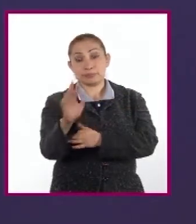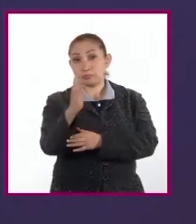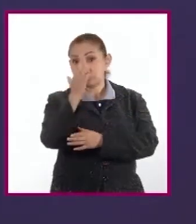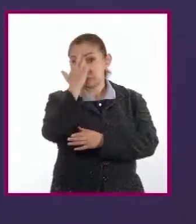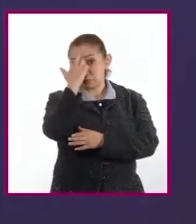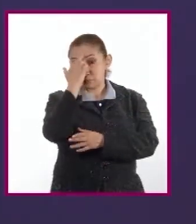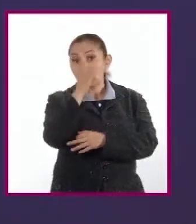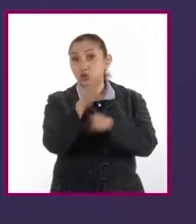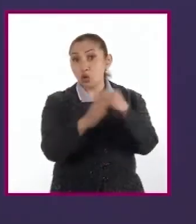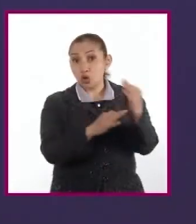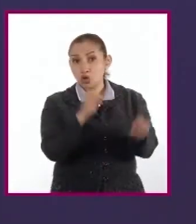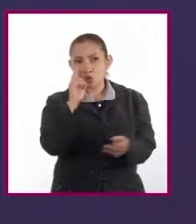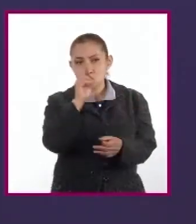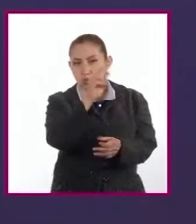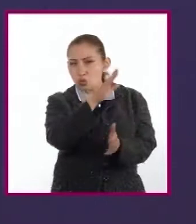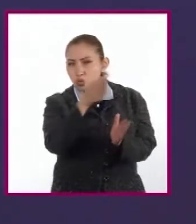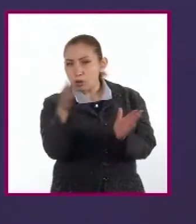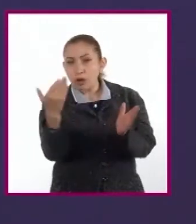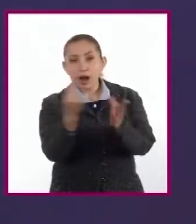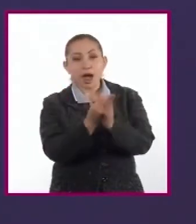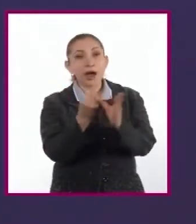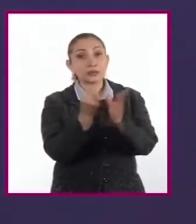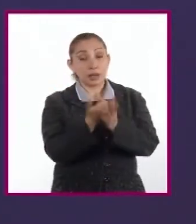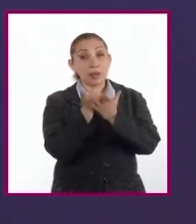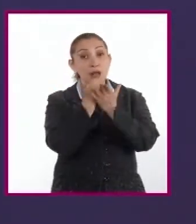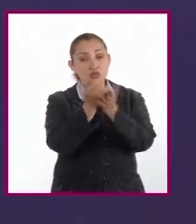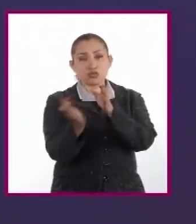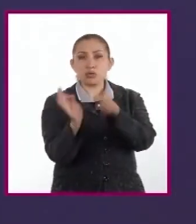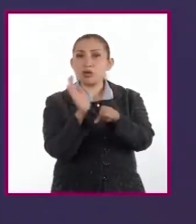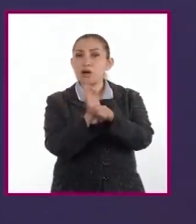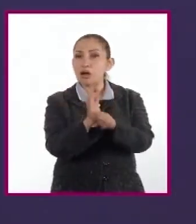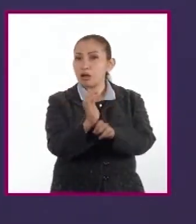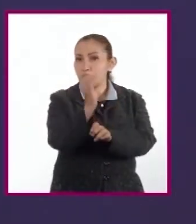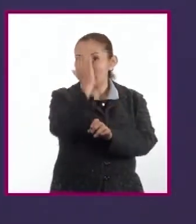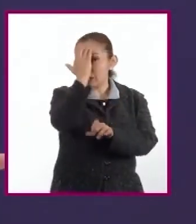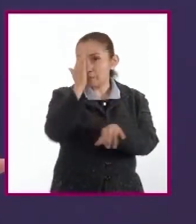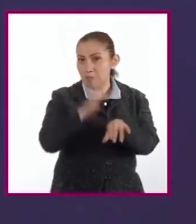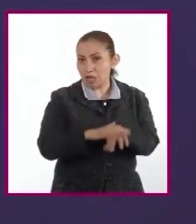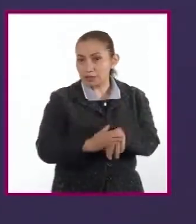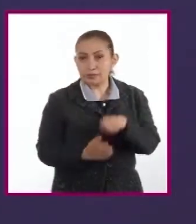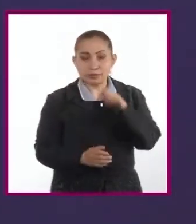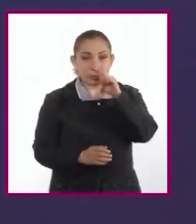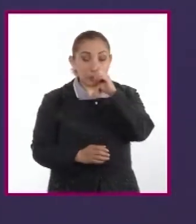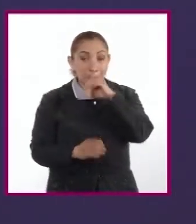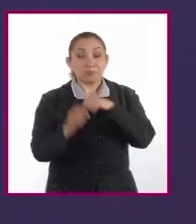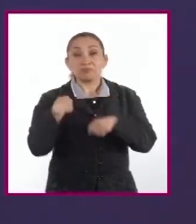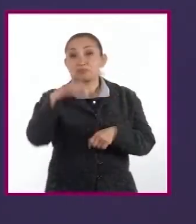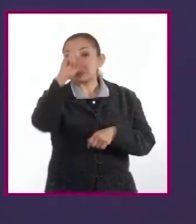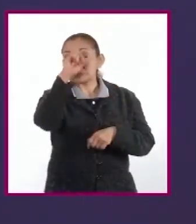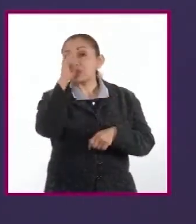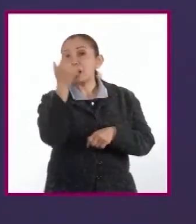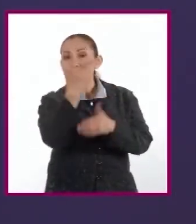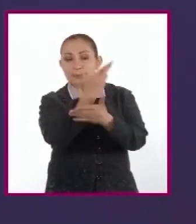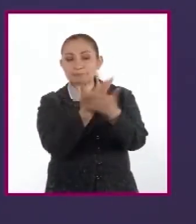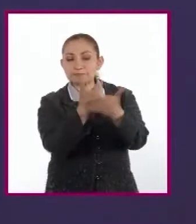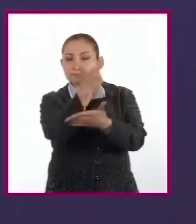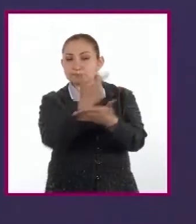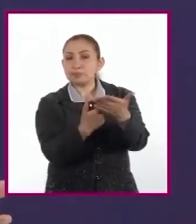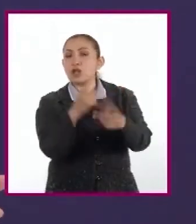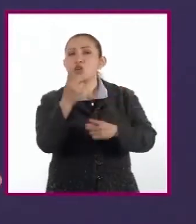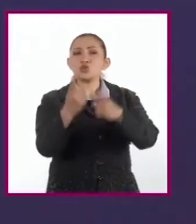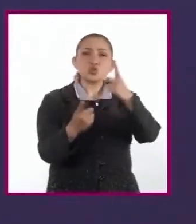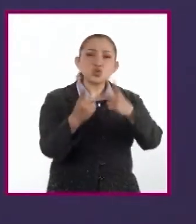Recuerden que todo lo que vean en esta sesión es para reforzar su conocimiento, así que les recomiendo llevar un registro de las